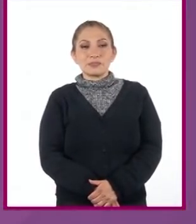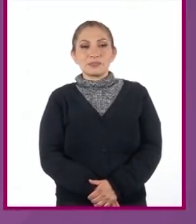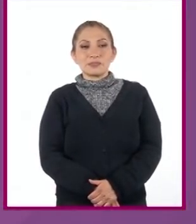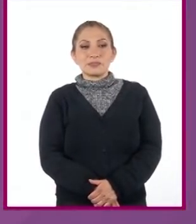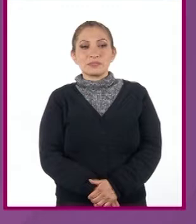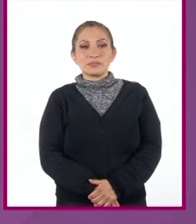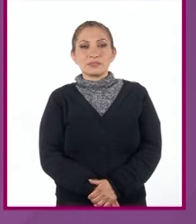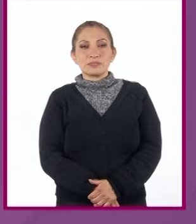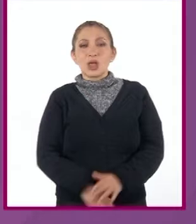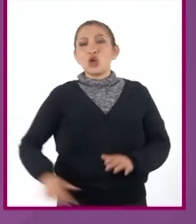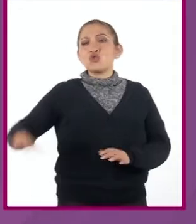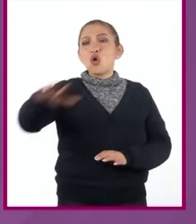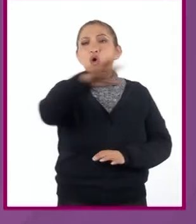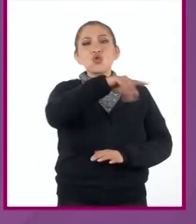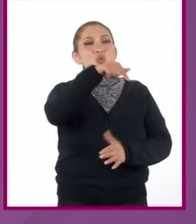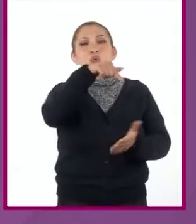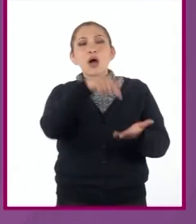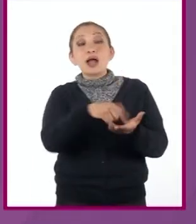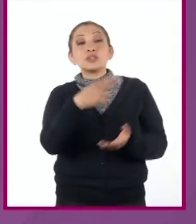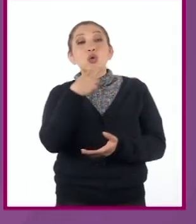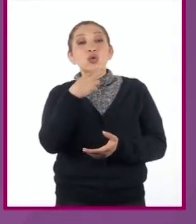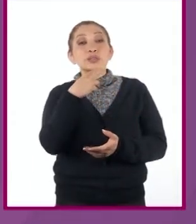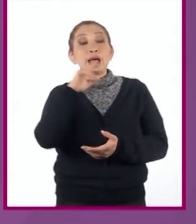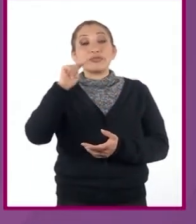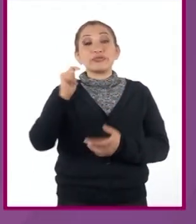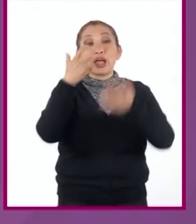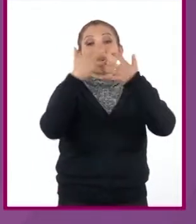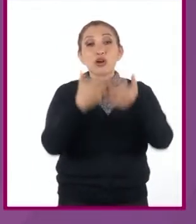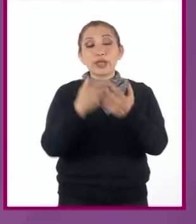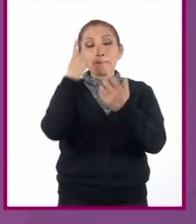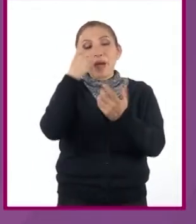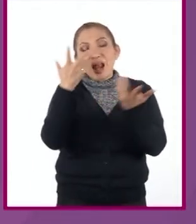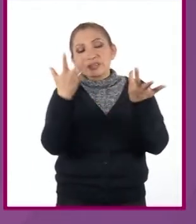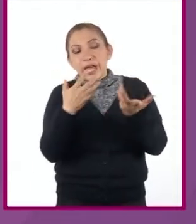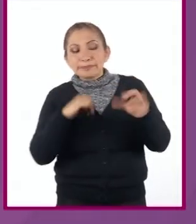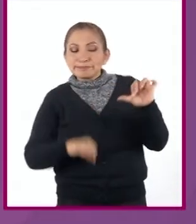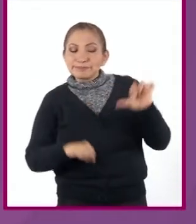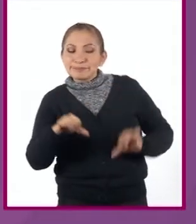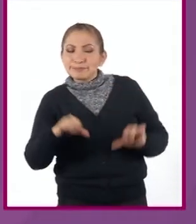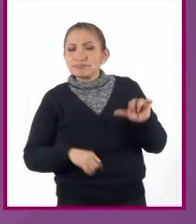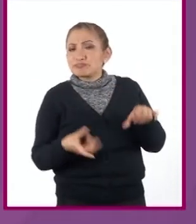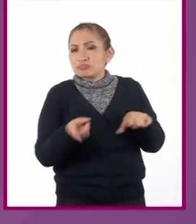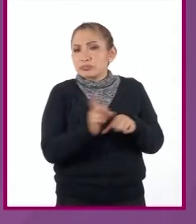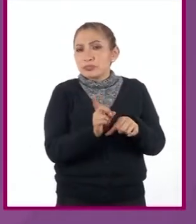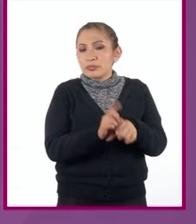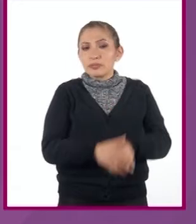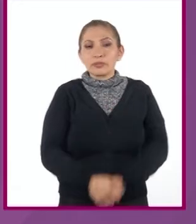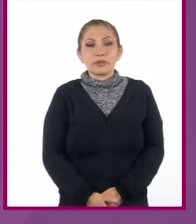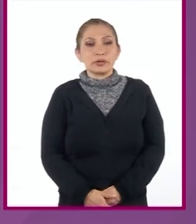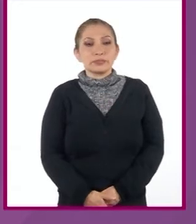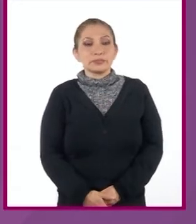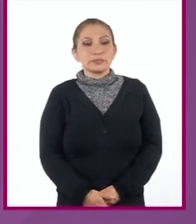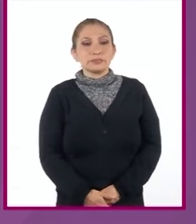En todas las sociedades se hace uso de la tecnología para realizar actividades cotidianas. En